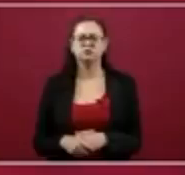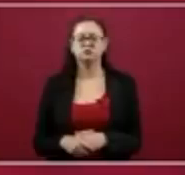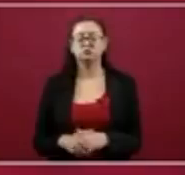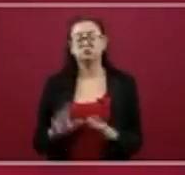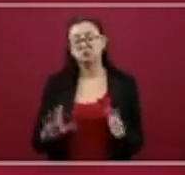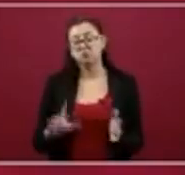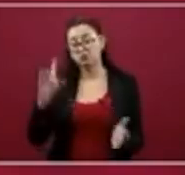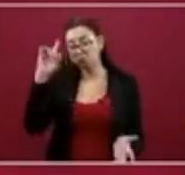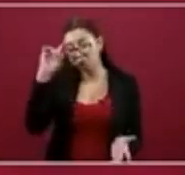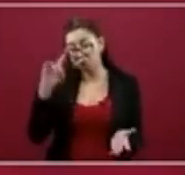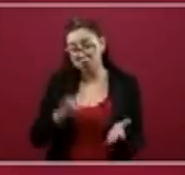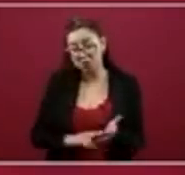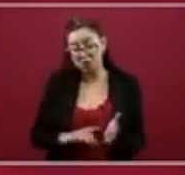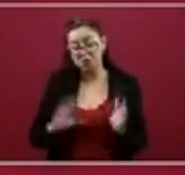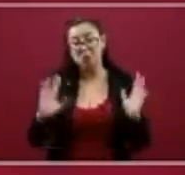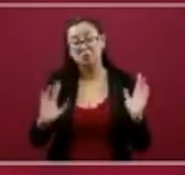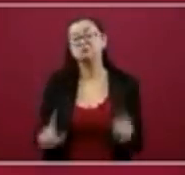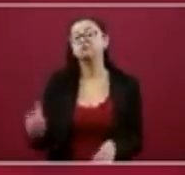respetuosamente,